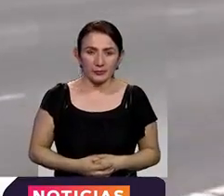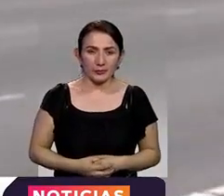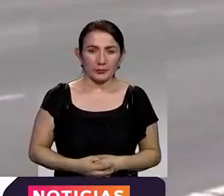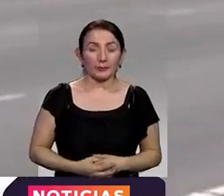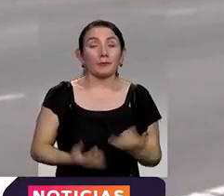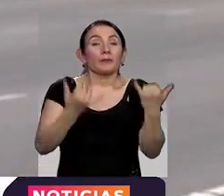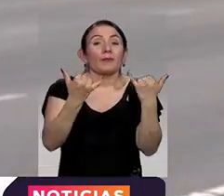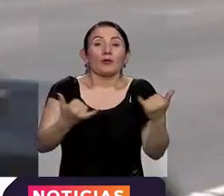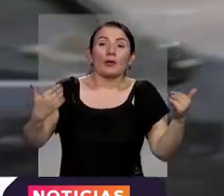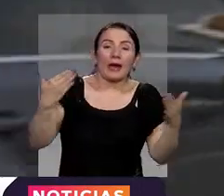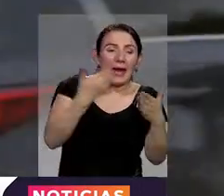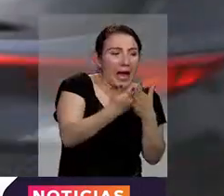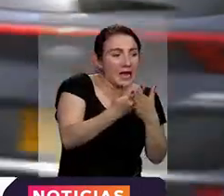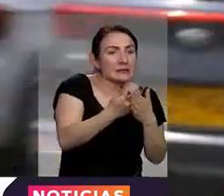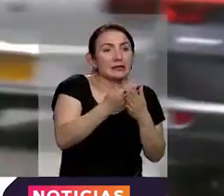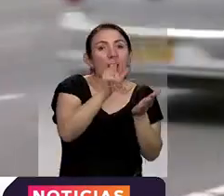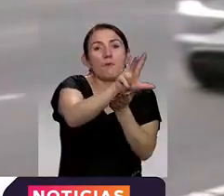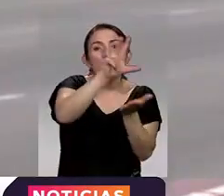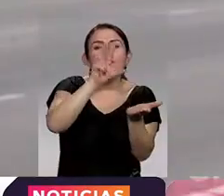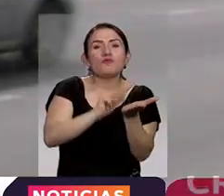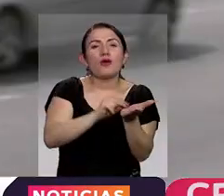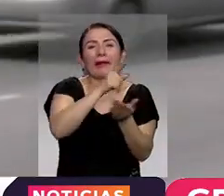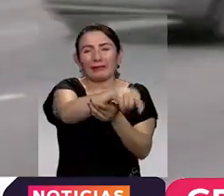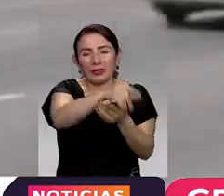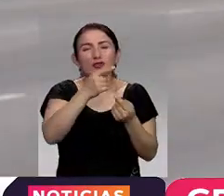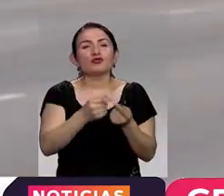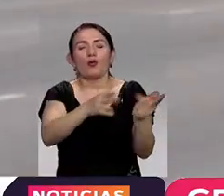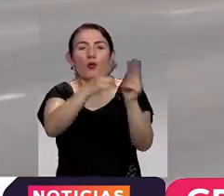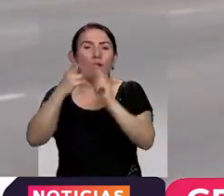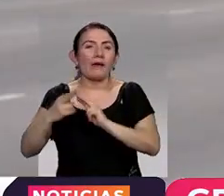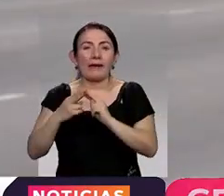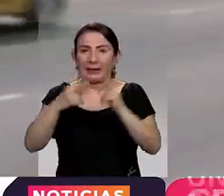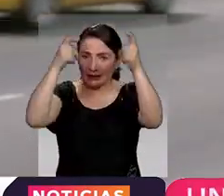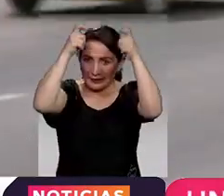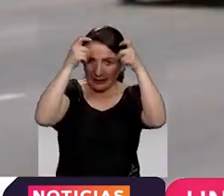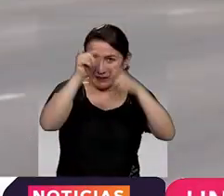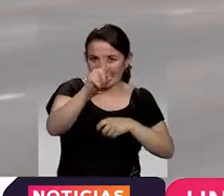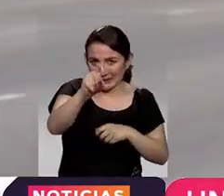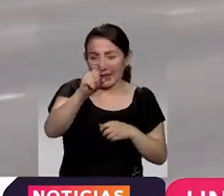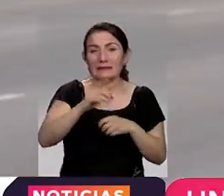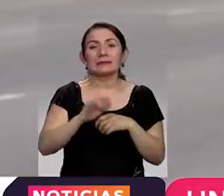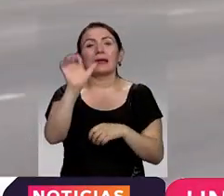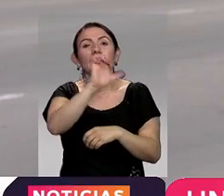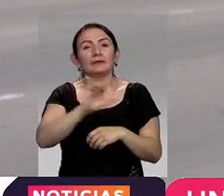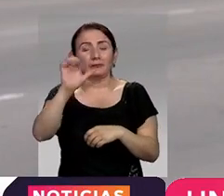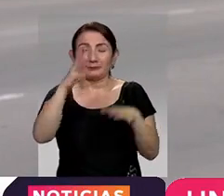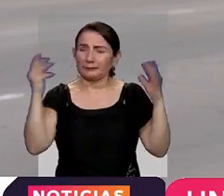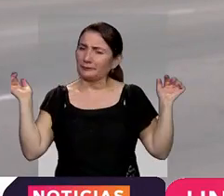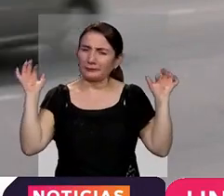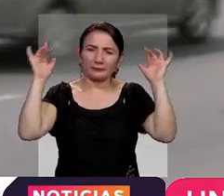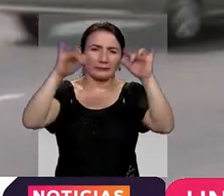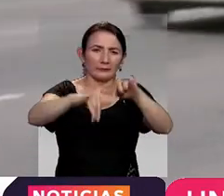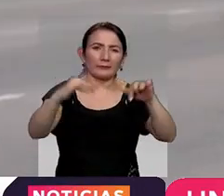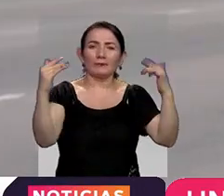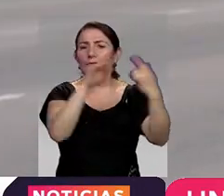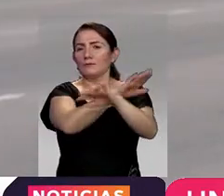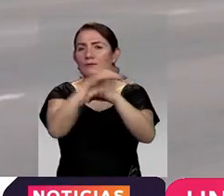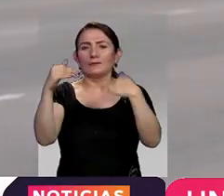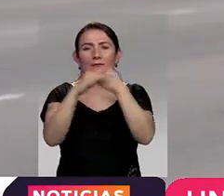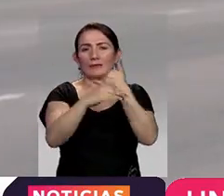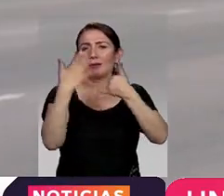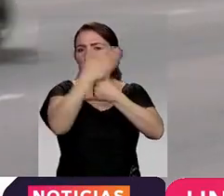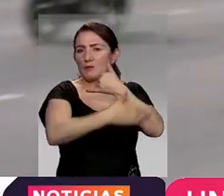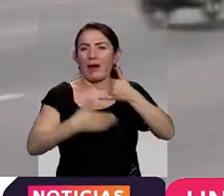Y desde hoy hasta el Puente de Reyes, las autoridades del tráfico aéreo estiman que 3.650.000 personas se movilicen por las